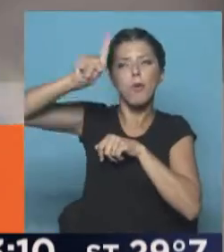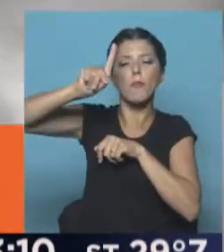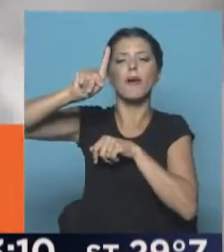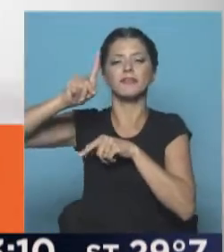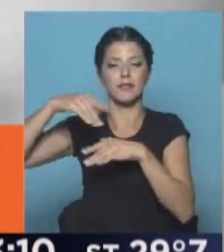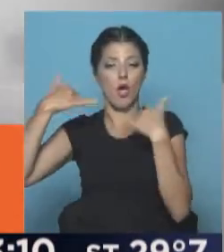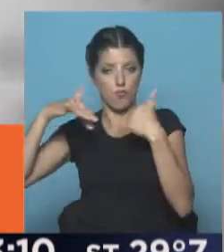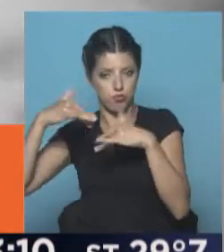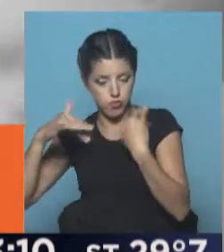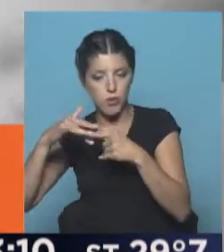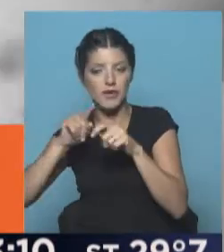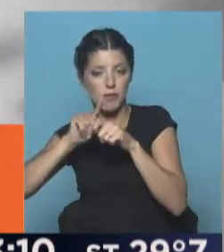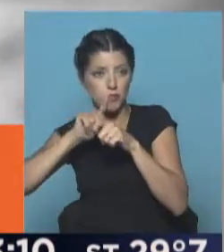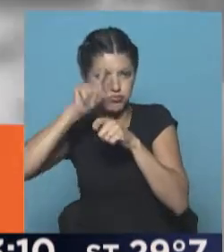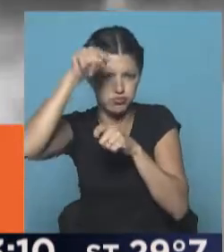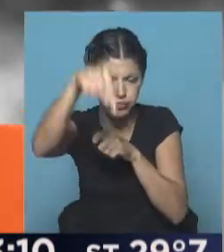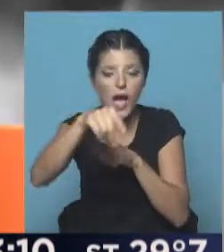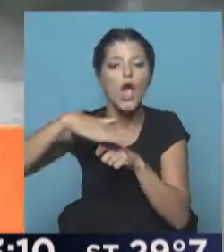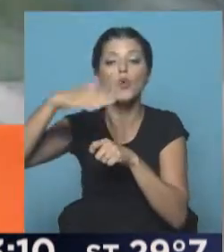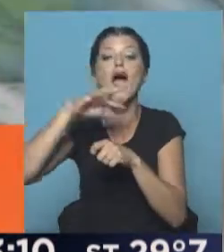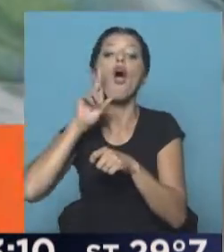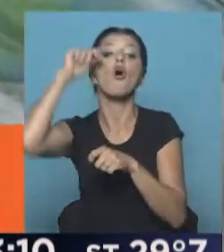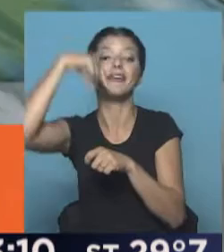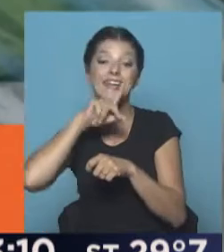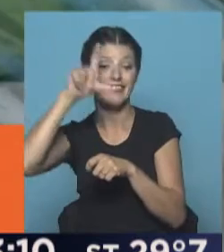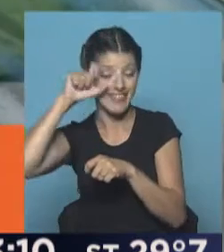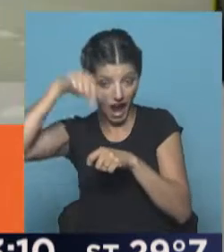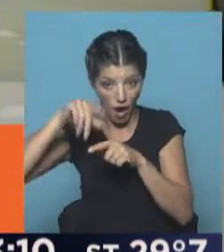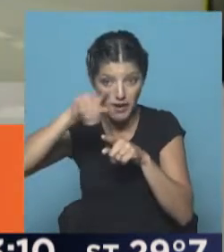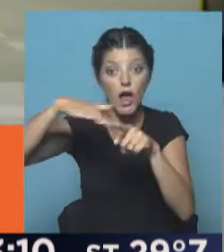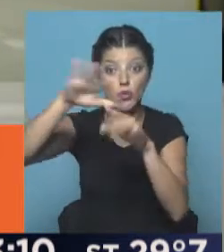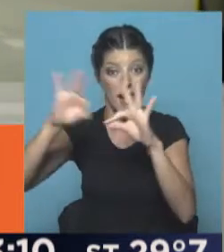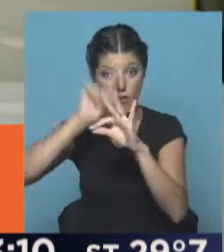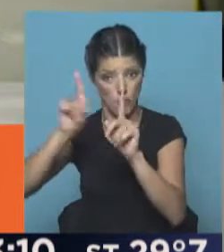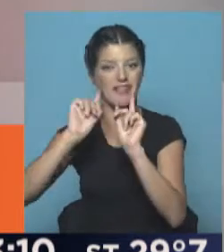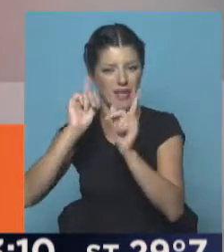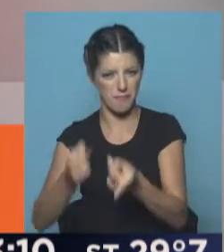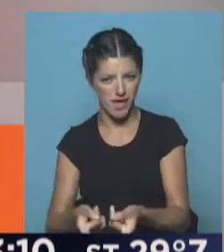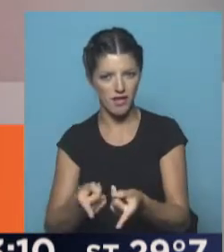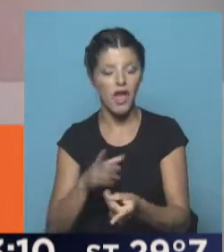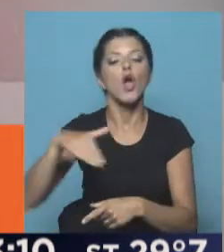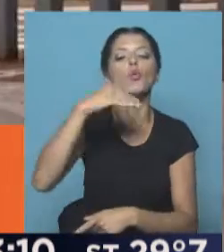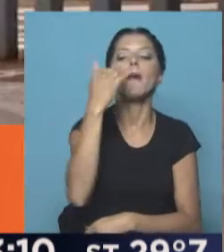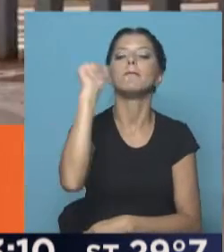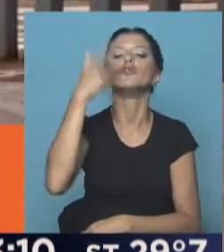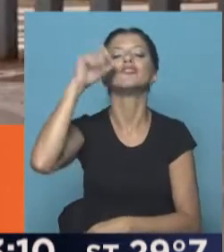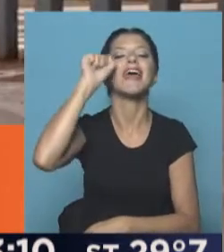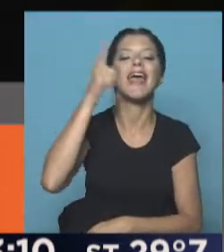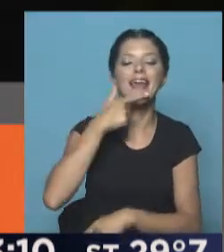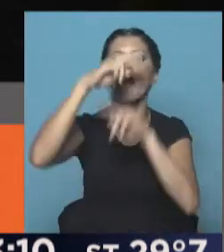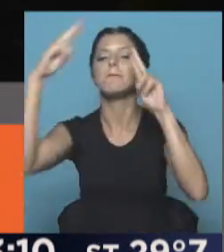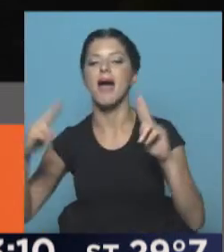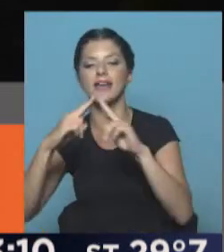balísticos occidentales en Medio Oriente, refluye ahora en suelo europeo, desde los suburbios de Bruselas, París y